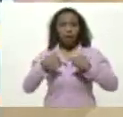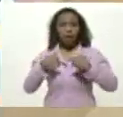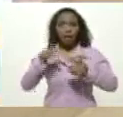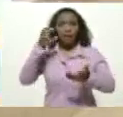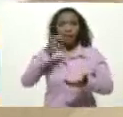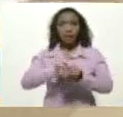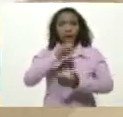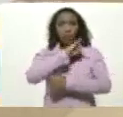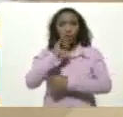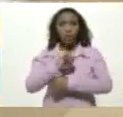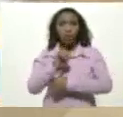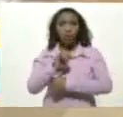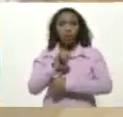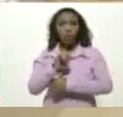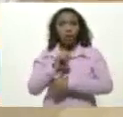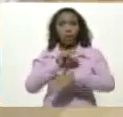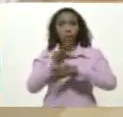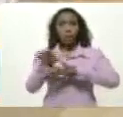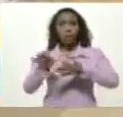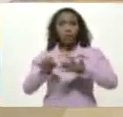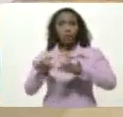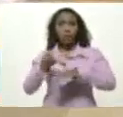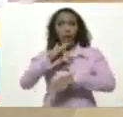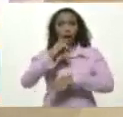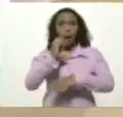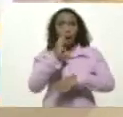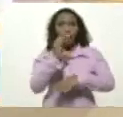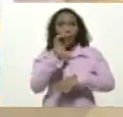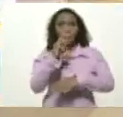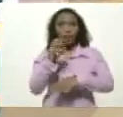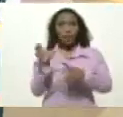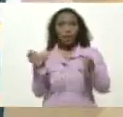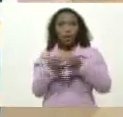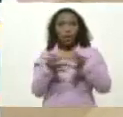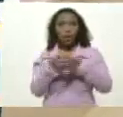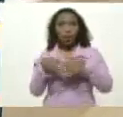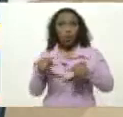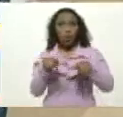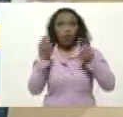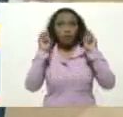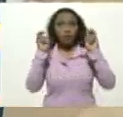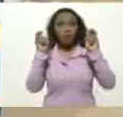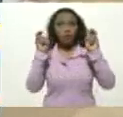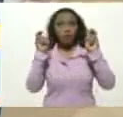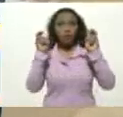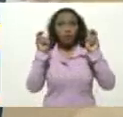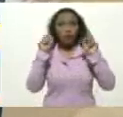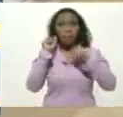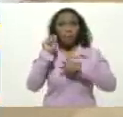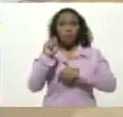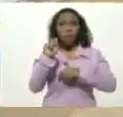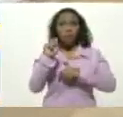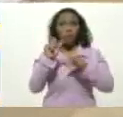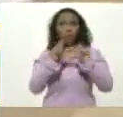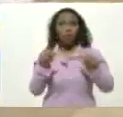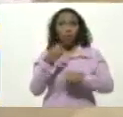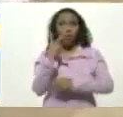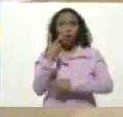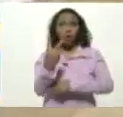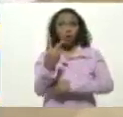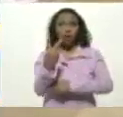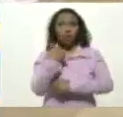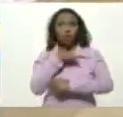Zulia, desde el municipio Cabimas, desde el sector Punto Fijo 2. Aquí estamos,